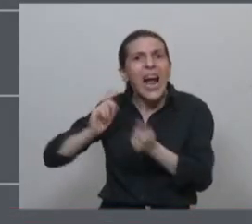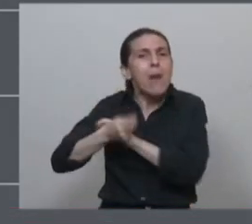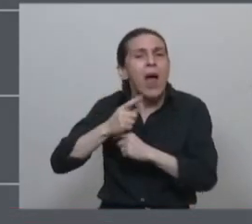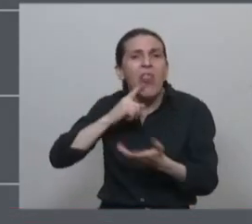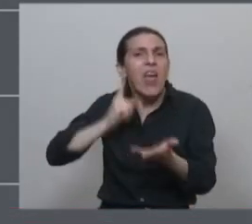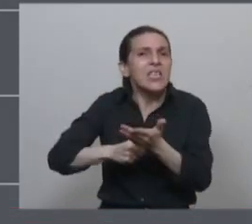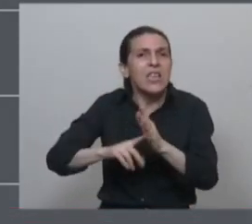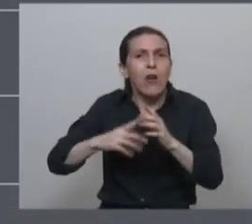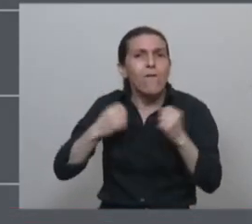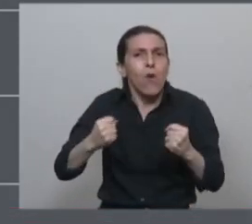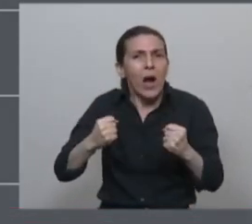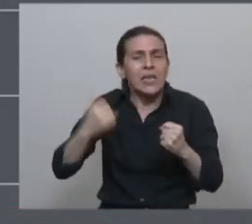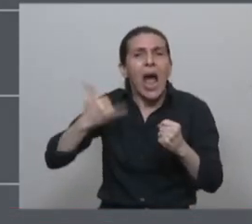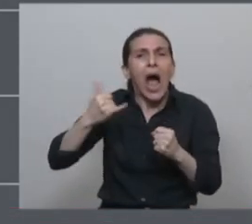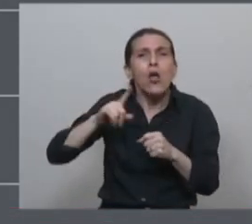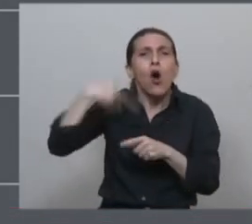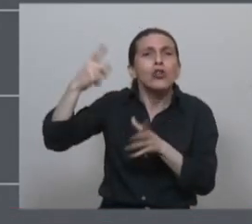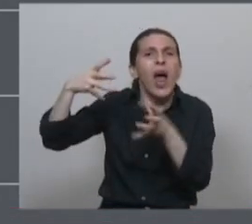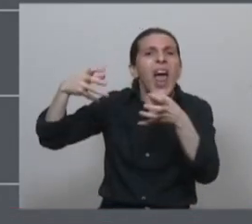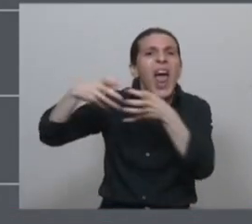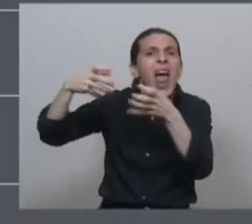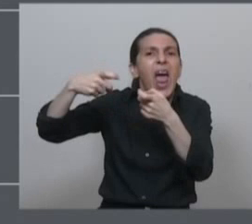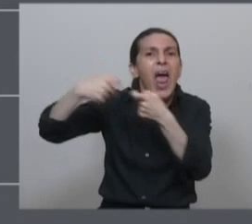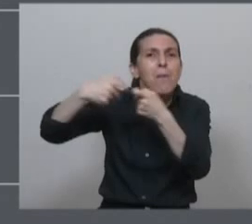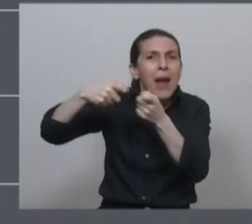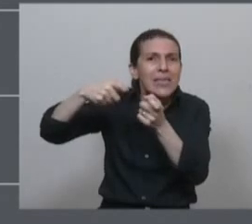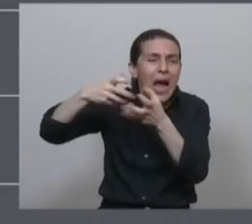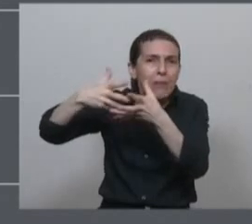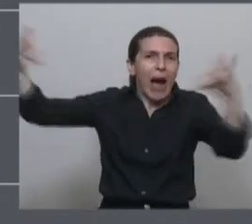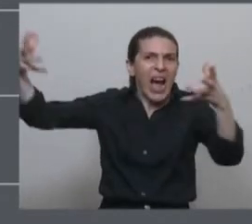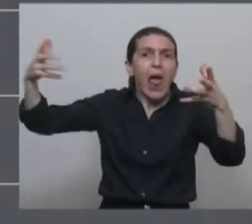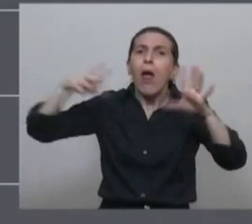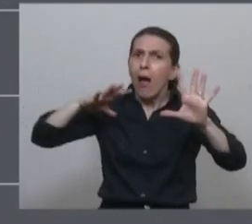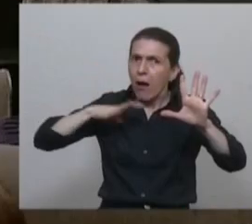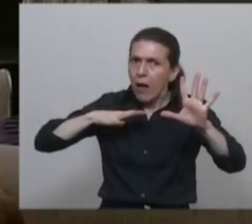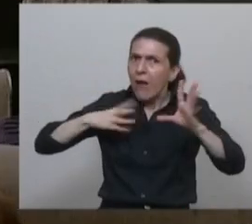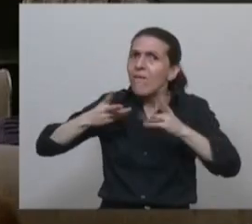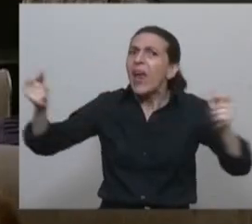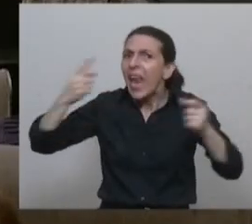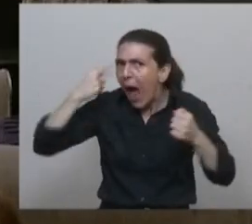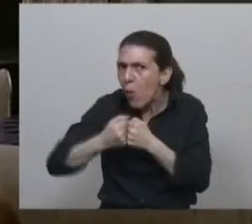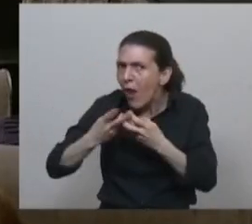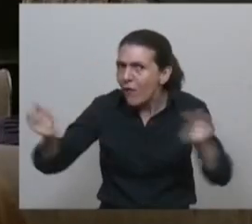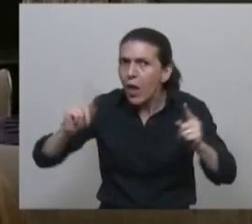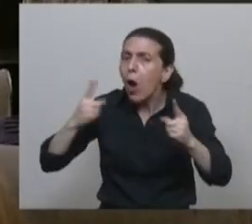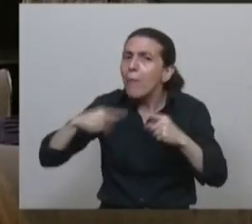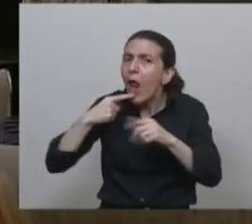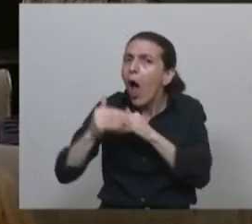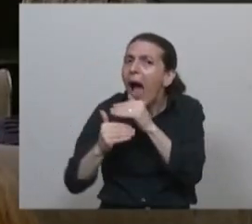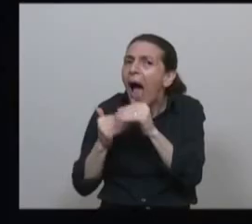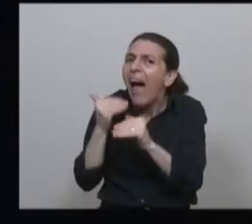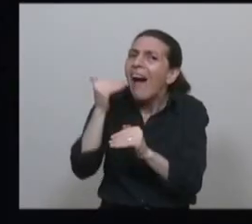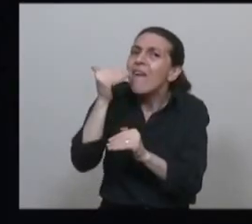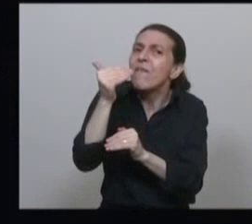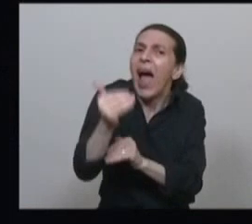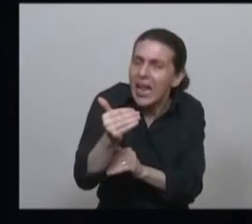decisivo, llegamos a un acuerdo con un grupo mayoritario. Esto no se terminó, pero sí que es un paso decisivo que nos